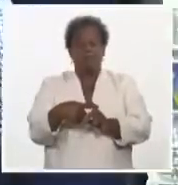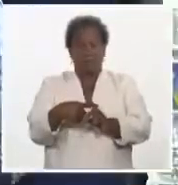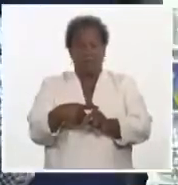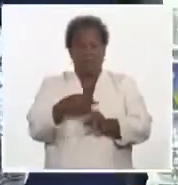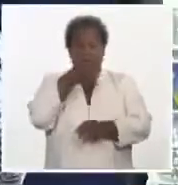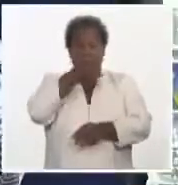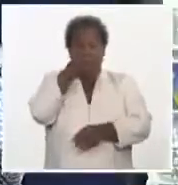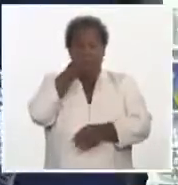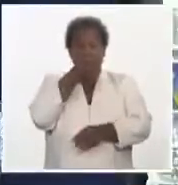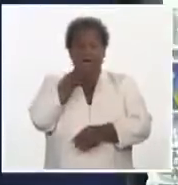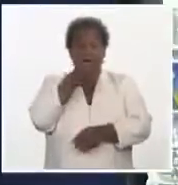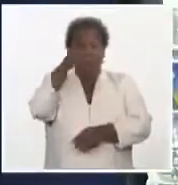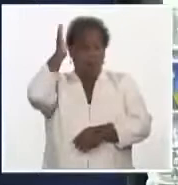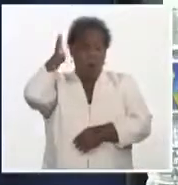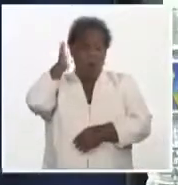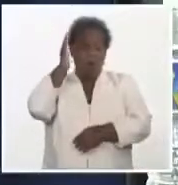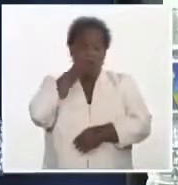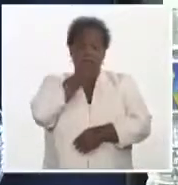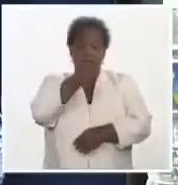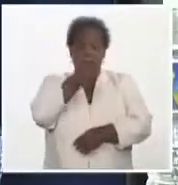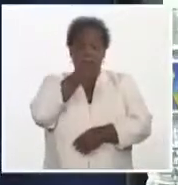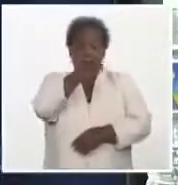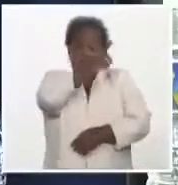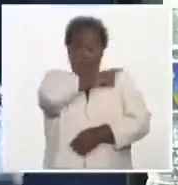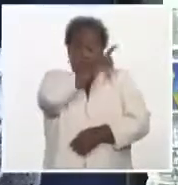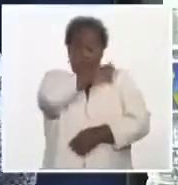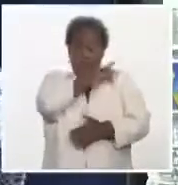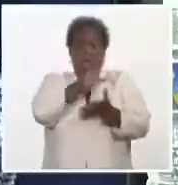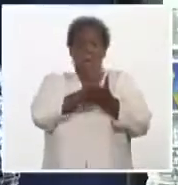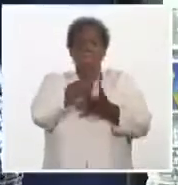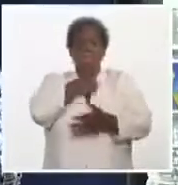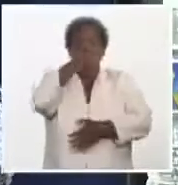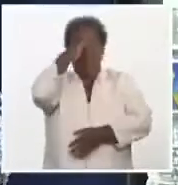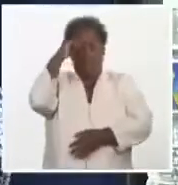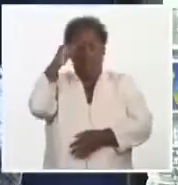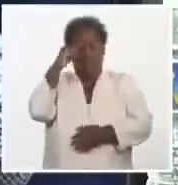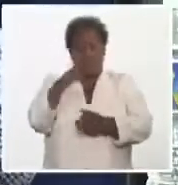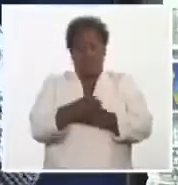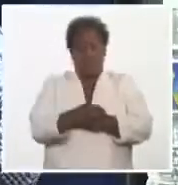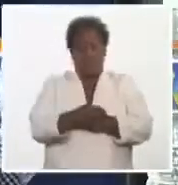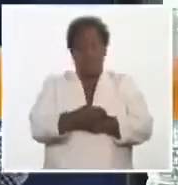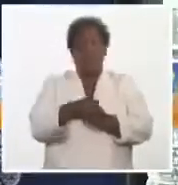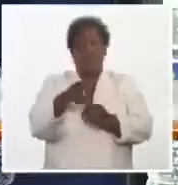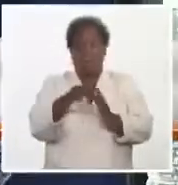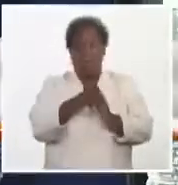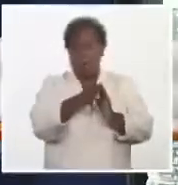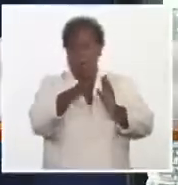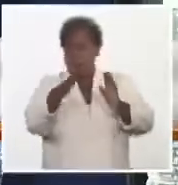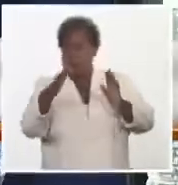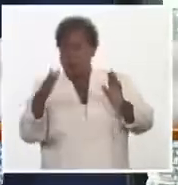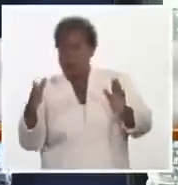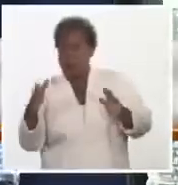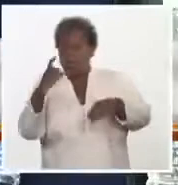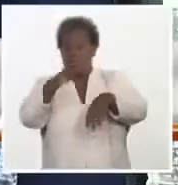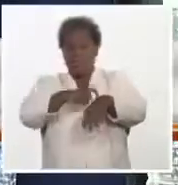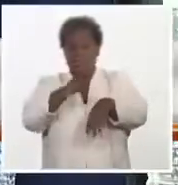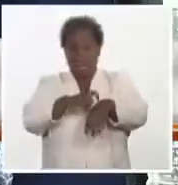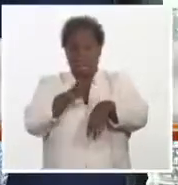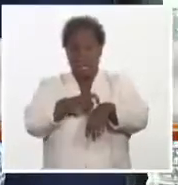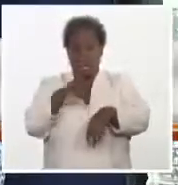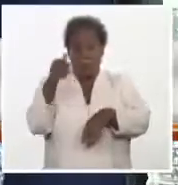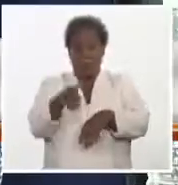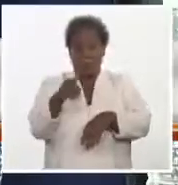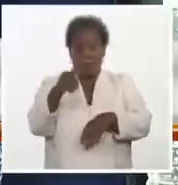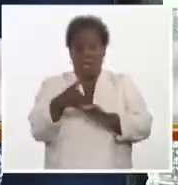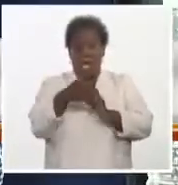conferencia de prensa autoridades del Ministerio de Educación Superior. Por lo tanto, estamos extendiendo este tiempo presencial hasta el